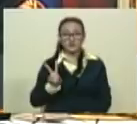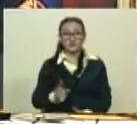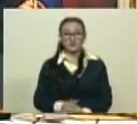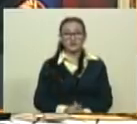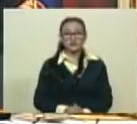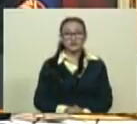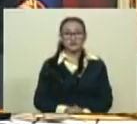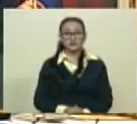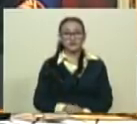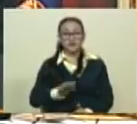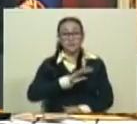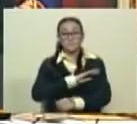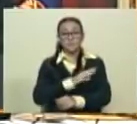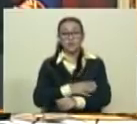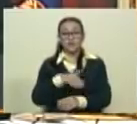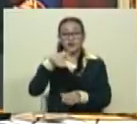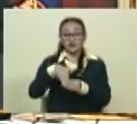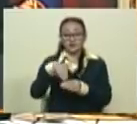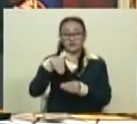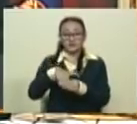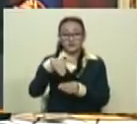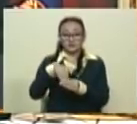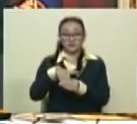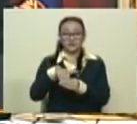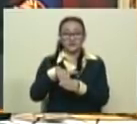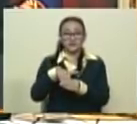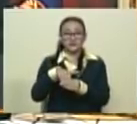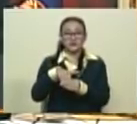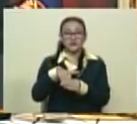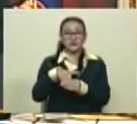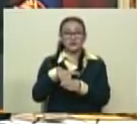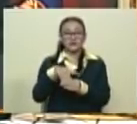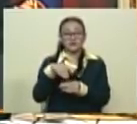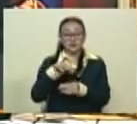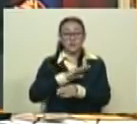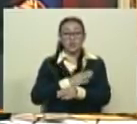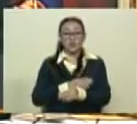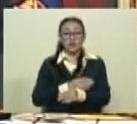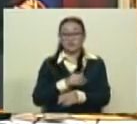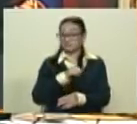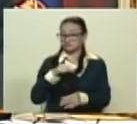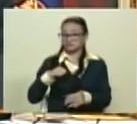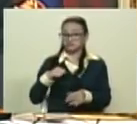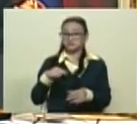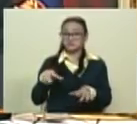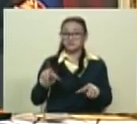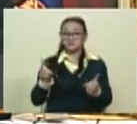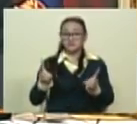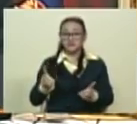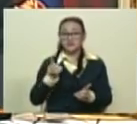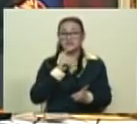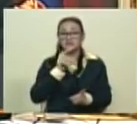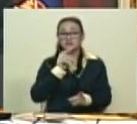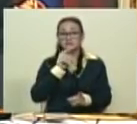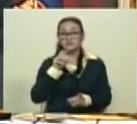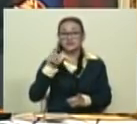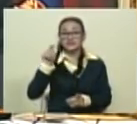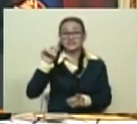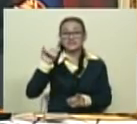El Poder Electoral, en Venezuela es un poder autónomo, presidido por la doctora Tibisay